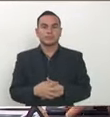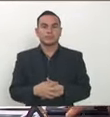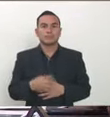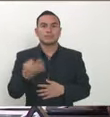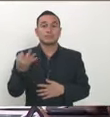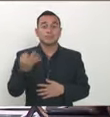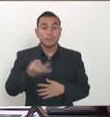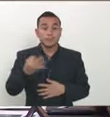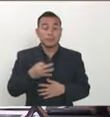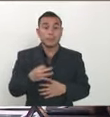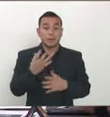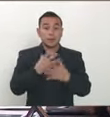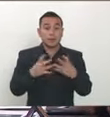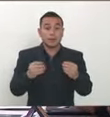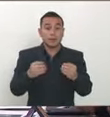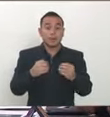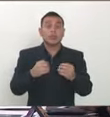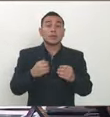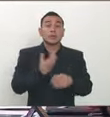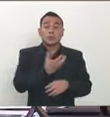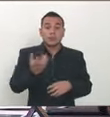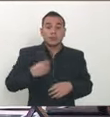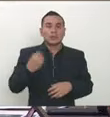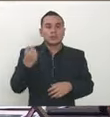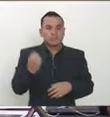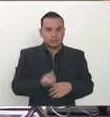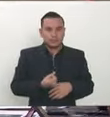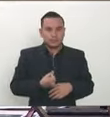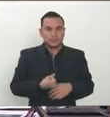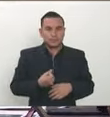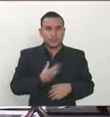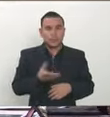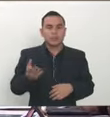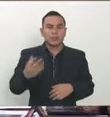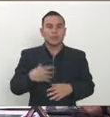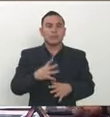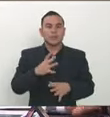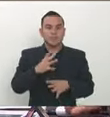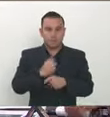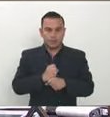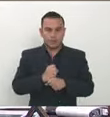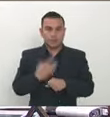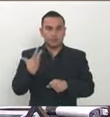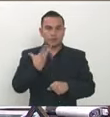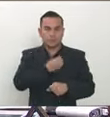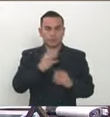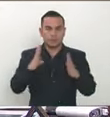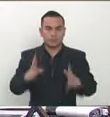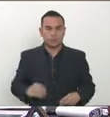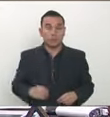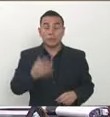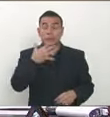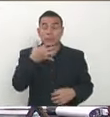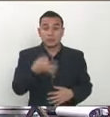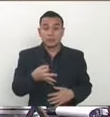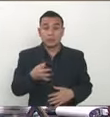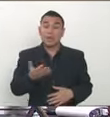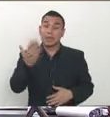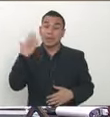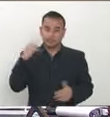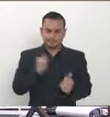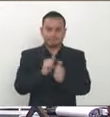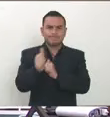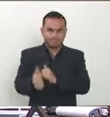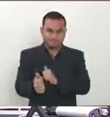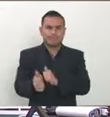Necesitamos tener una respuesta rápida con nuestra gente. Están confiando en nosotros. Y así, como nos adelantamos en el momento que